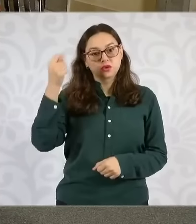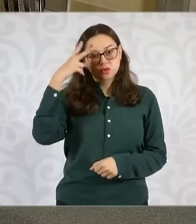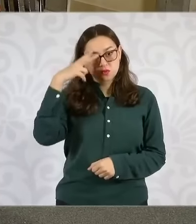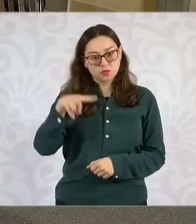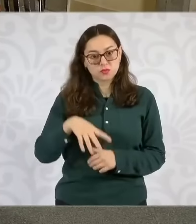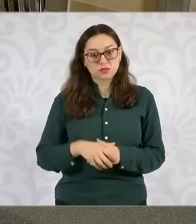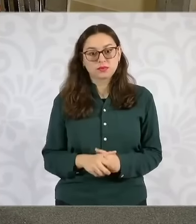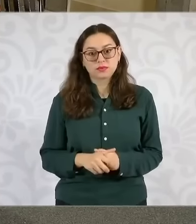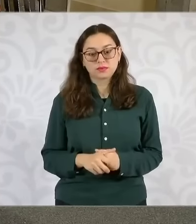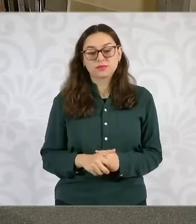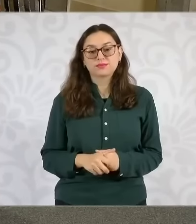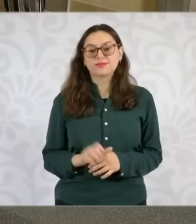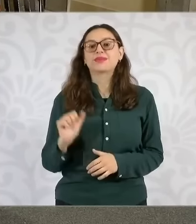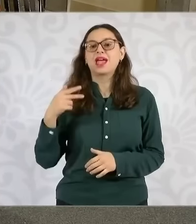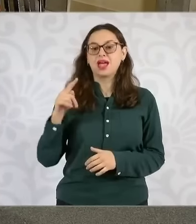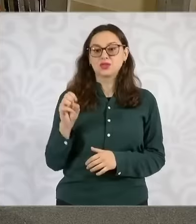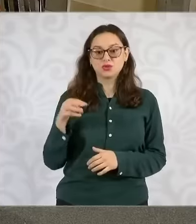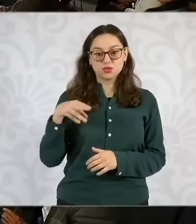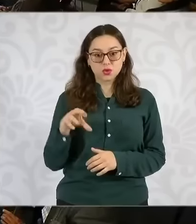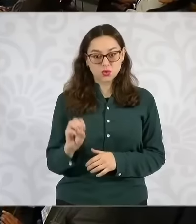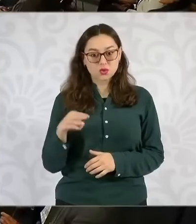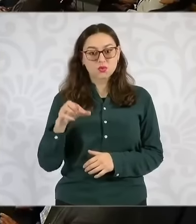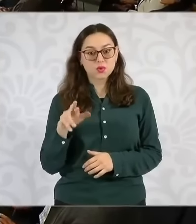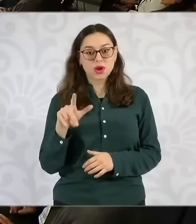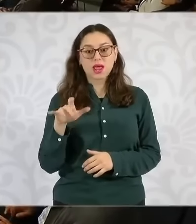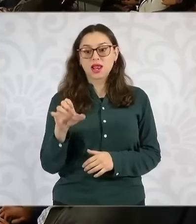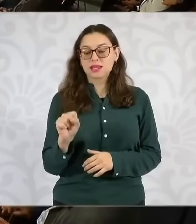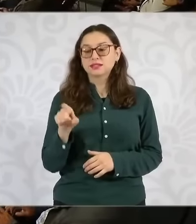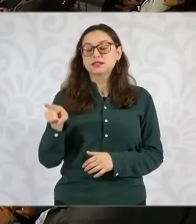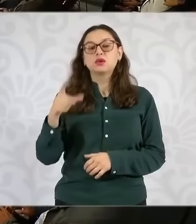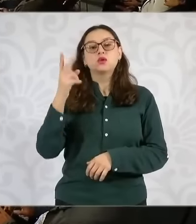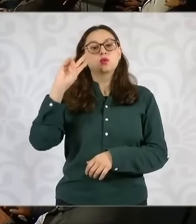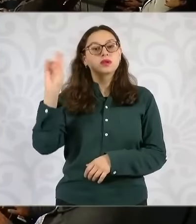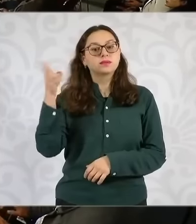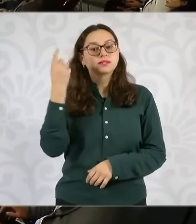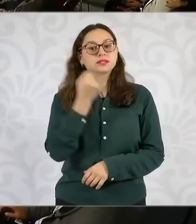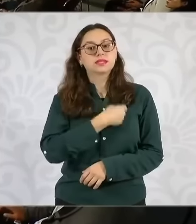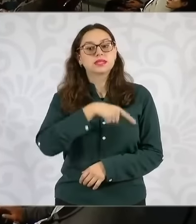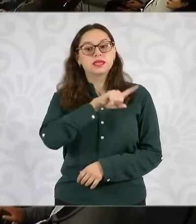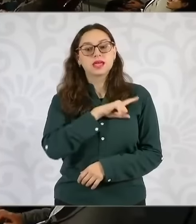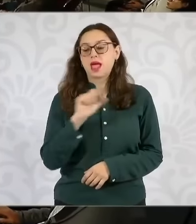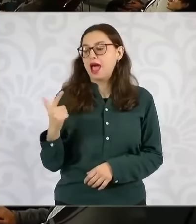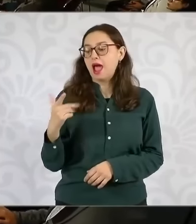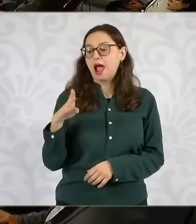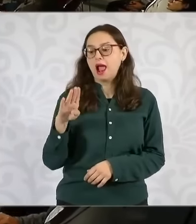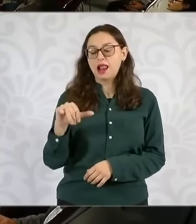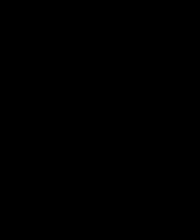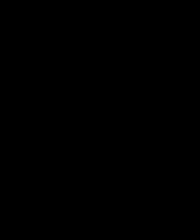Antonio Morales también está, director de la Universidad de la Salud, y Alma Herrera, directora de la Universidad